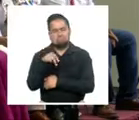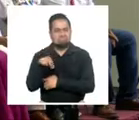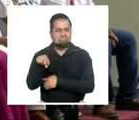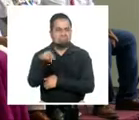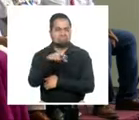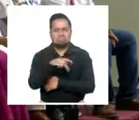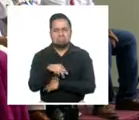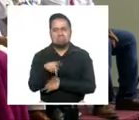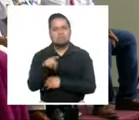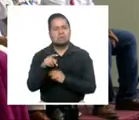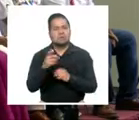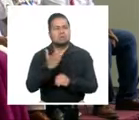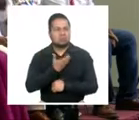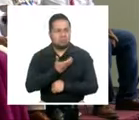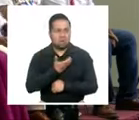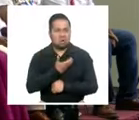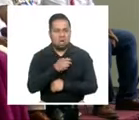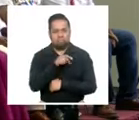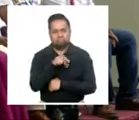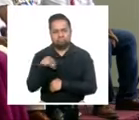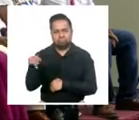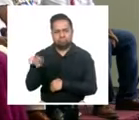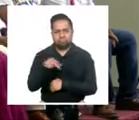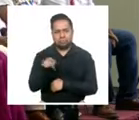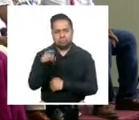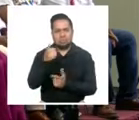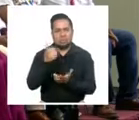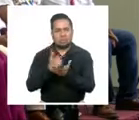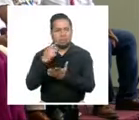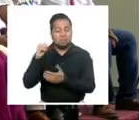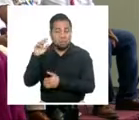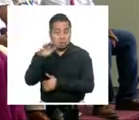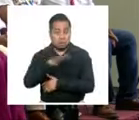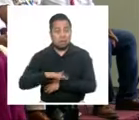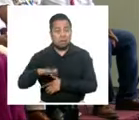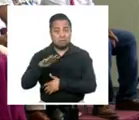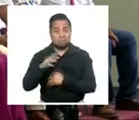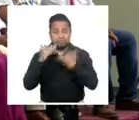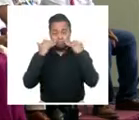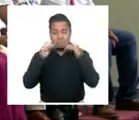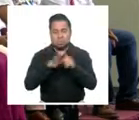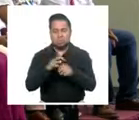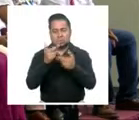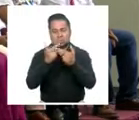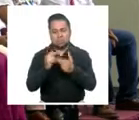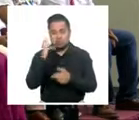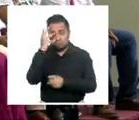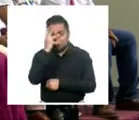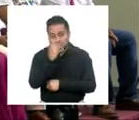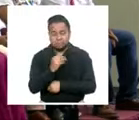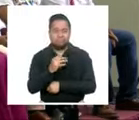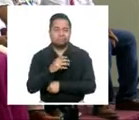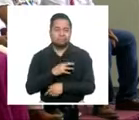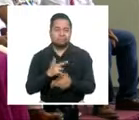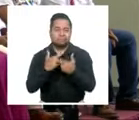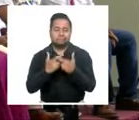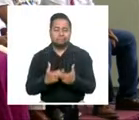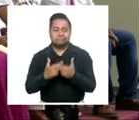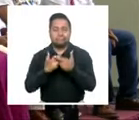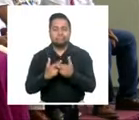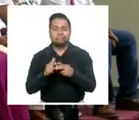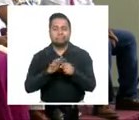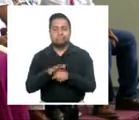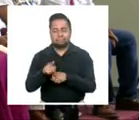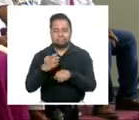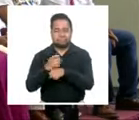el portal, sobre el Zócalo de la ciudad de Oaxaca, y ver la belleza, la rica belleza que